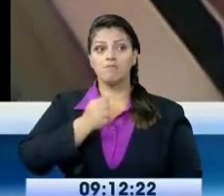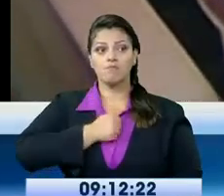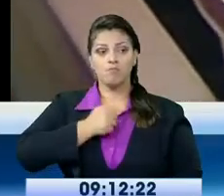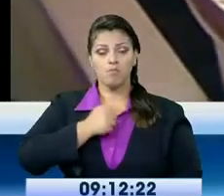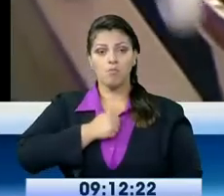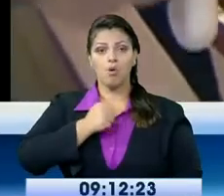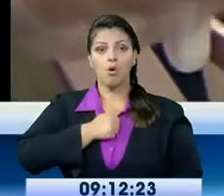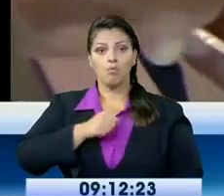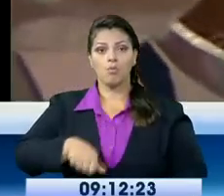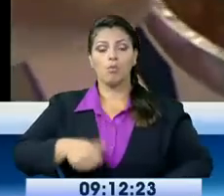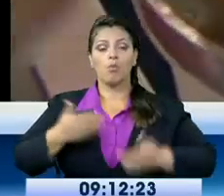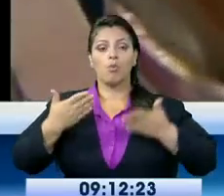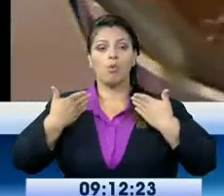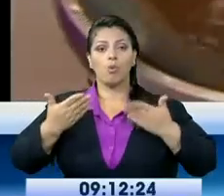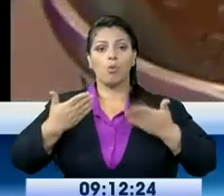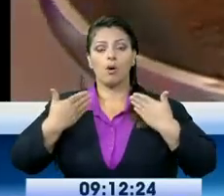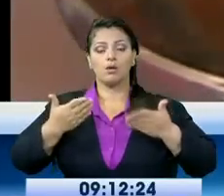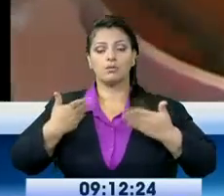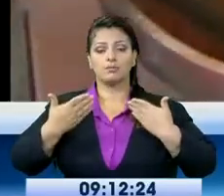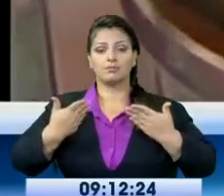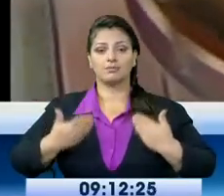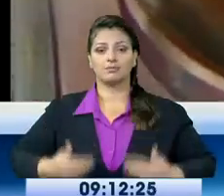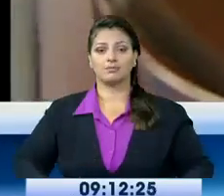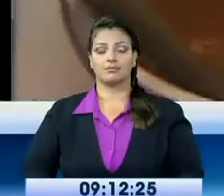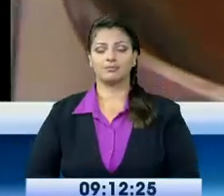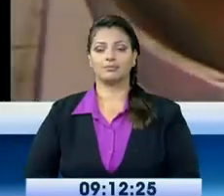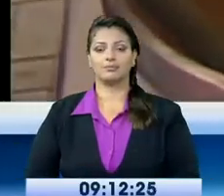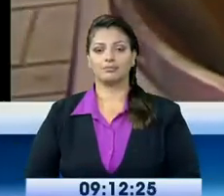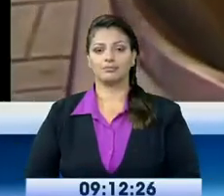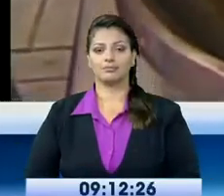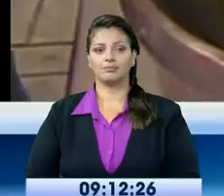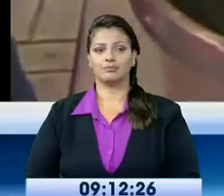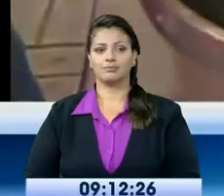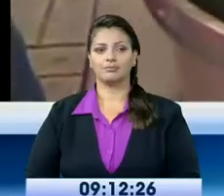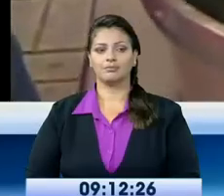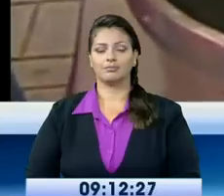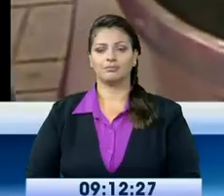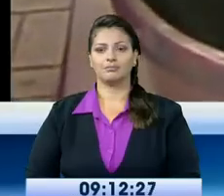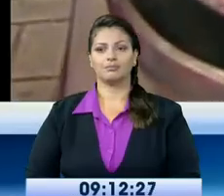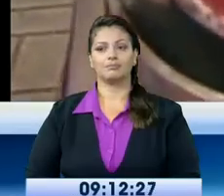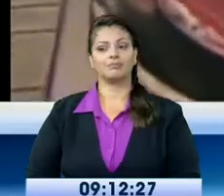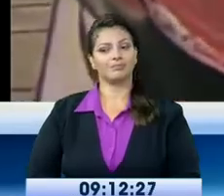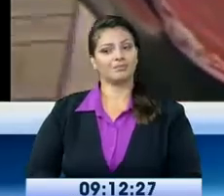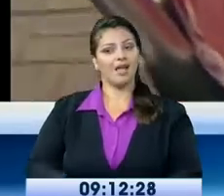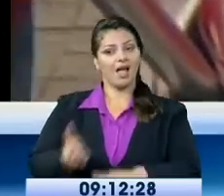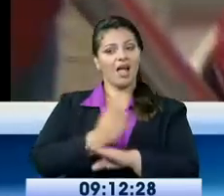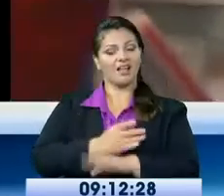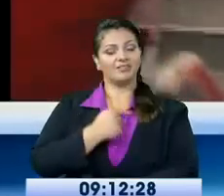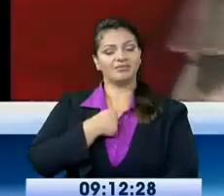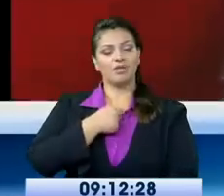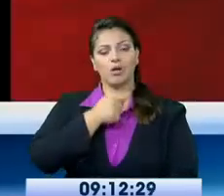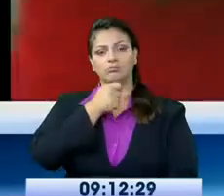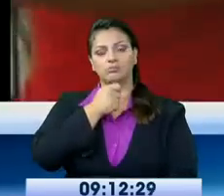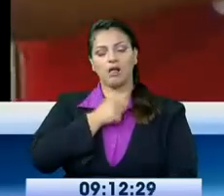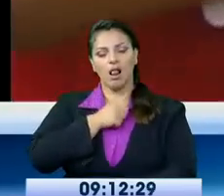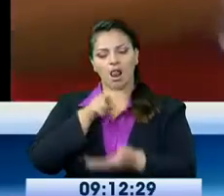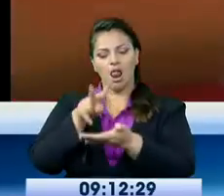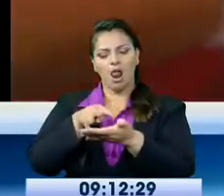identificado con la ciudad. Y claro, recuerden que, por ejemplo, según, bueno, yo he leído también, ¿no?, varios de los memoriales